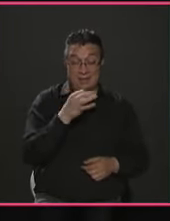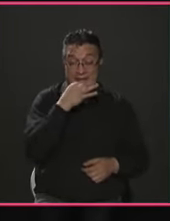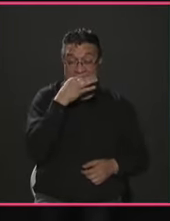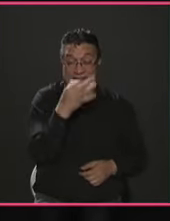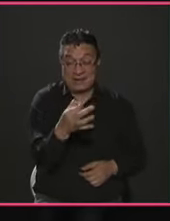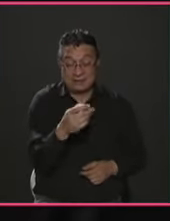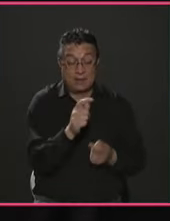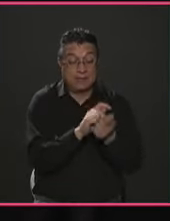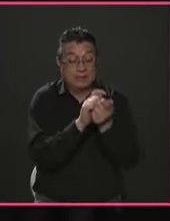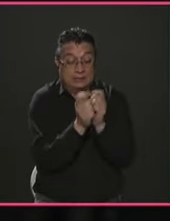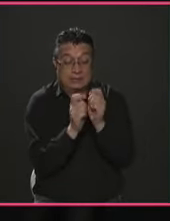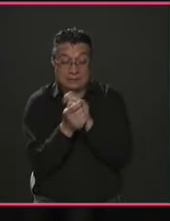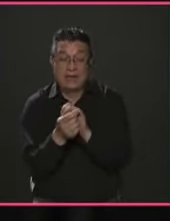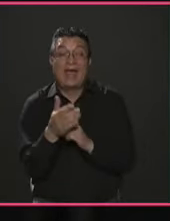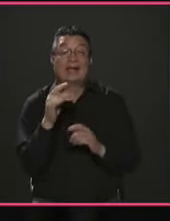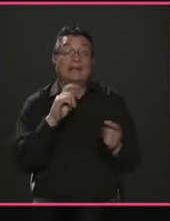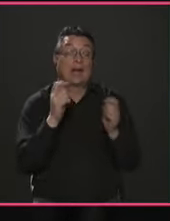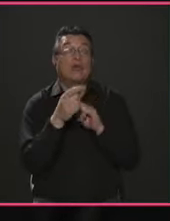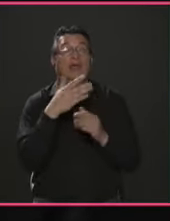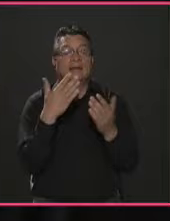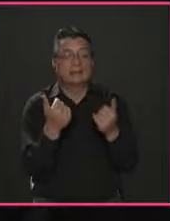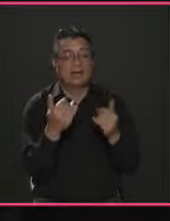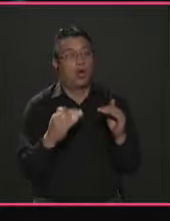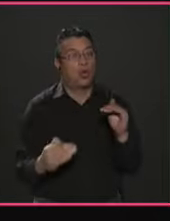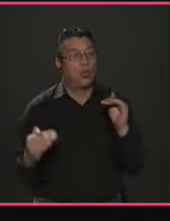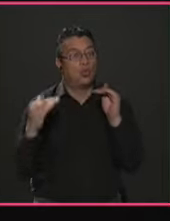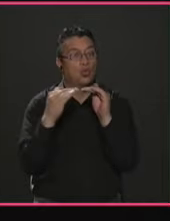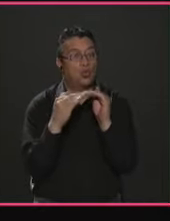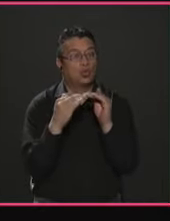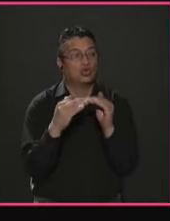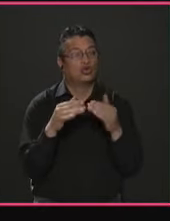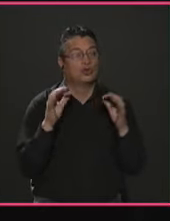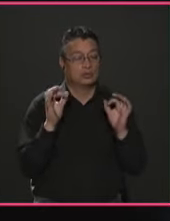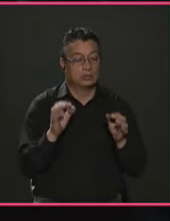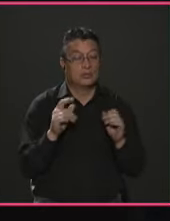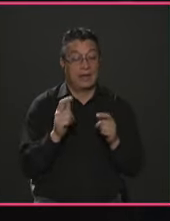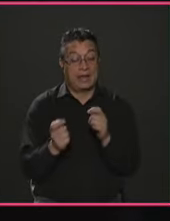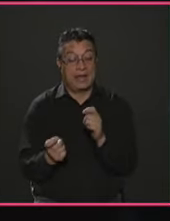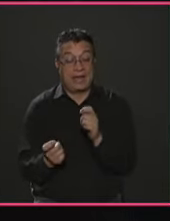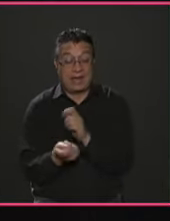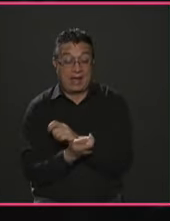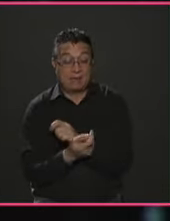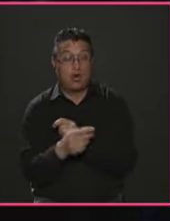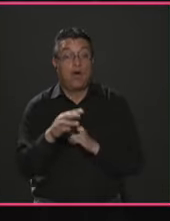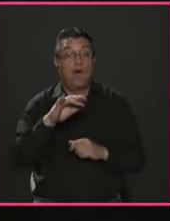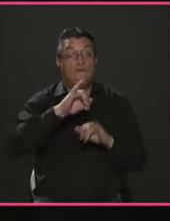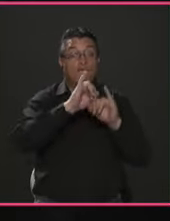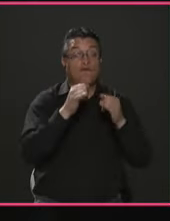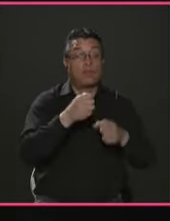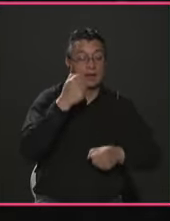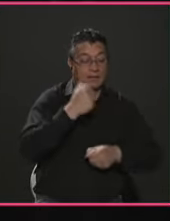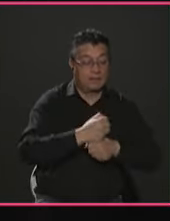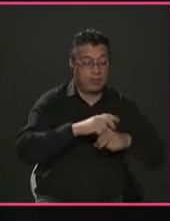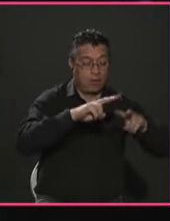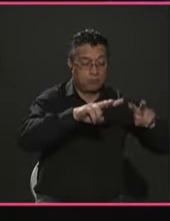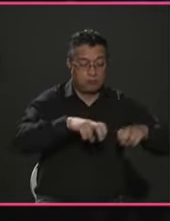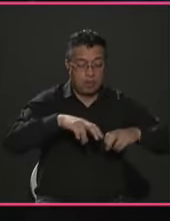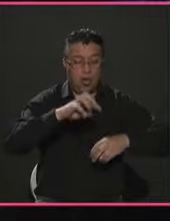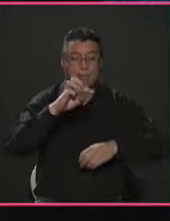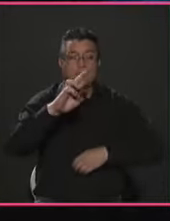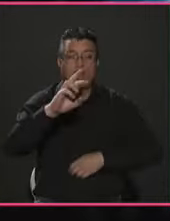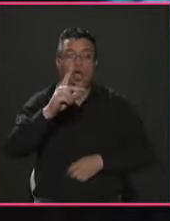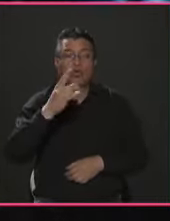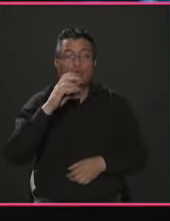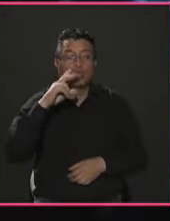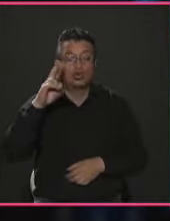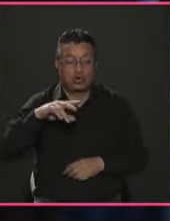transiciones requieren ser justas sí la idea es que vamos a estar mando cambiando de modelos de producción vamos a estar cambiando de la forma en